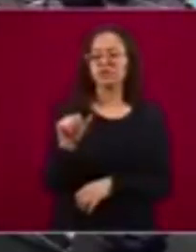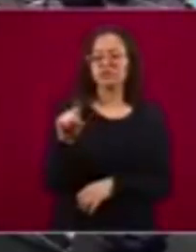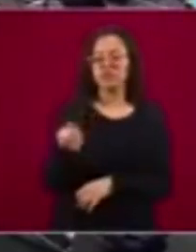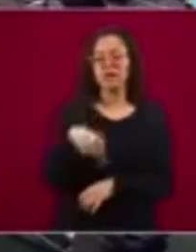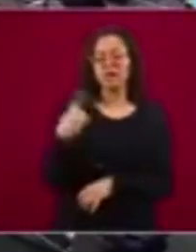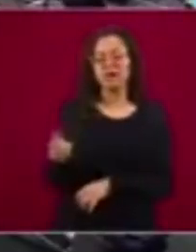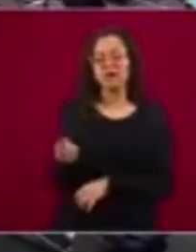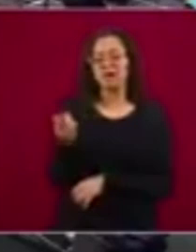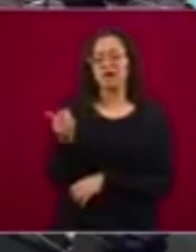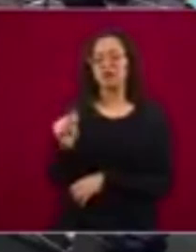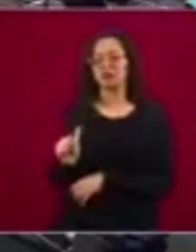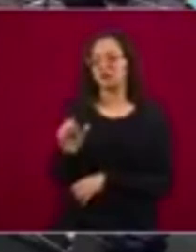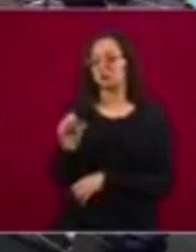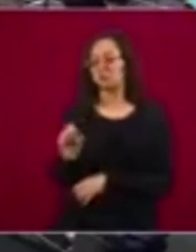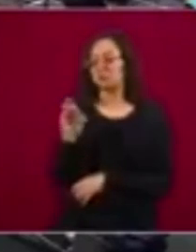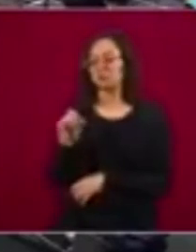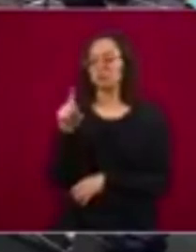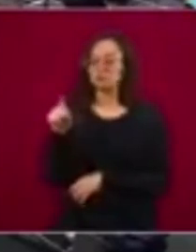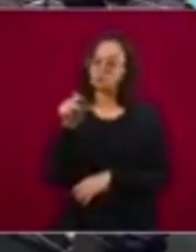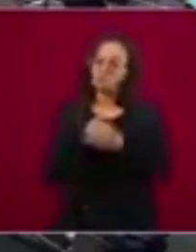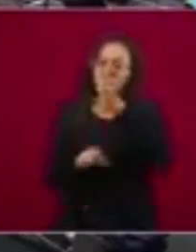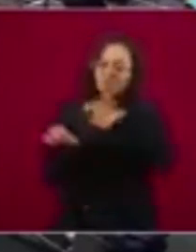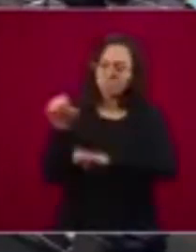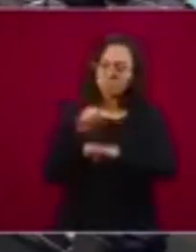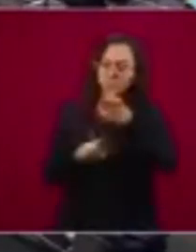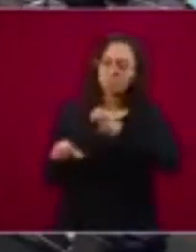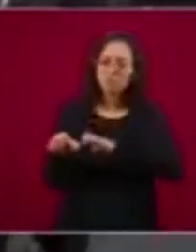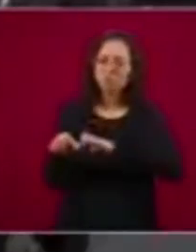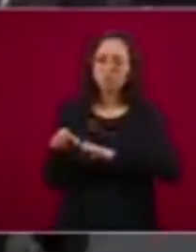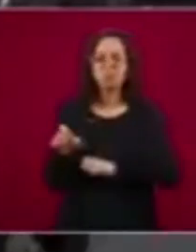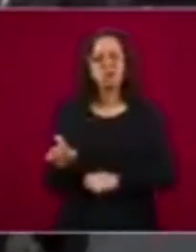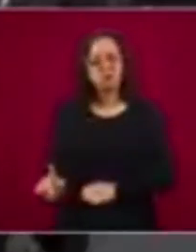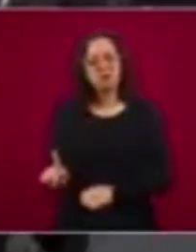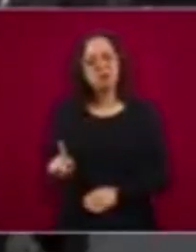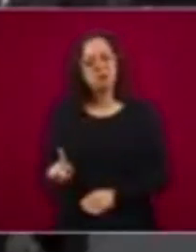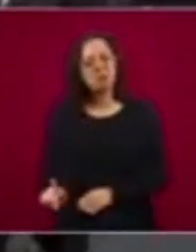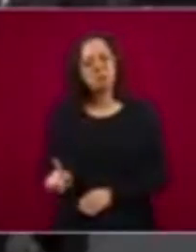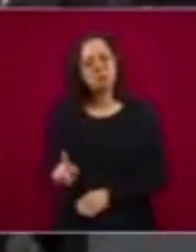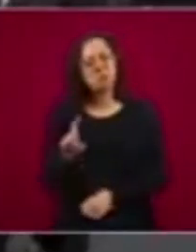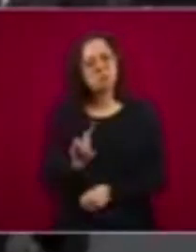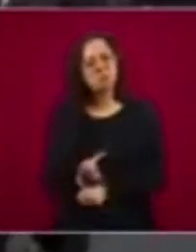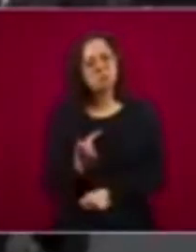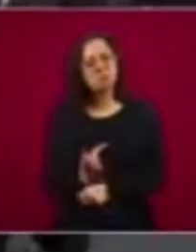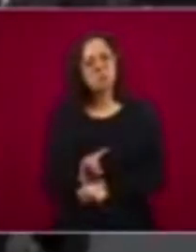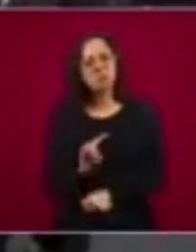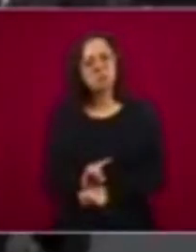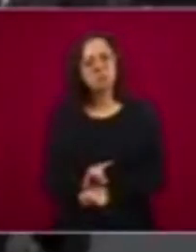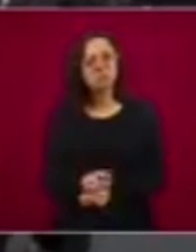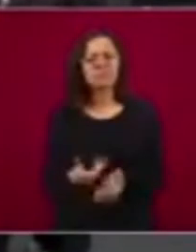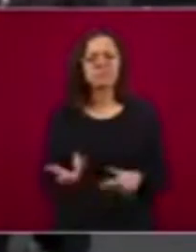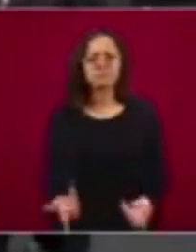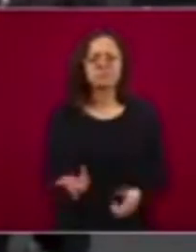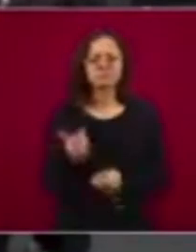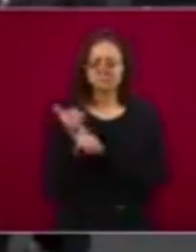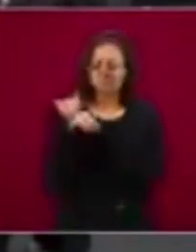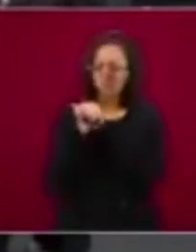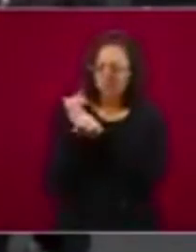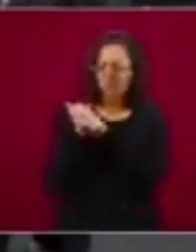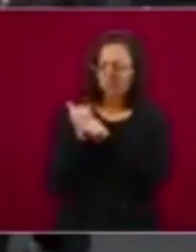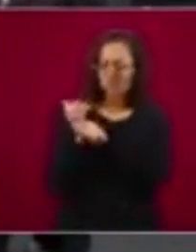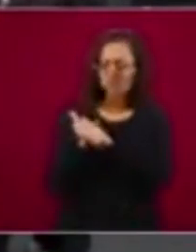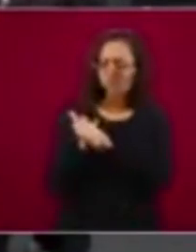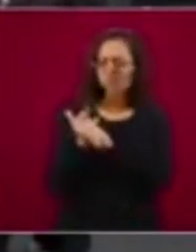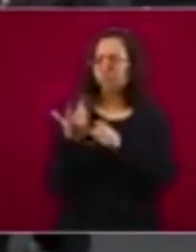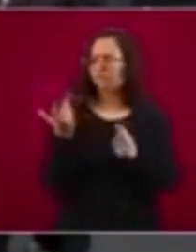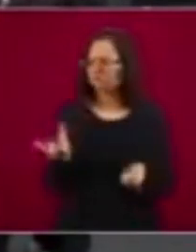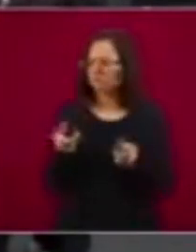la Federación en 2016 como una empresa de simulación, un negocio de simulación. En una investigación realizada sobre el desvío